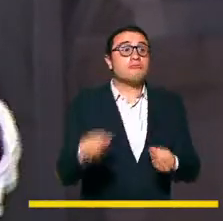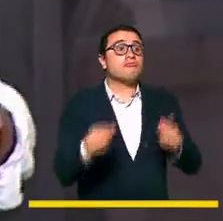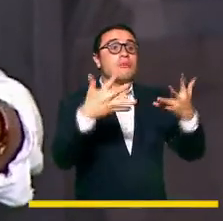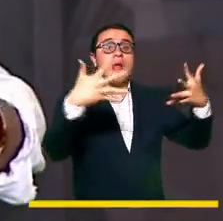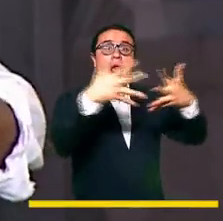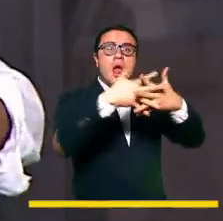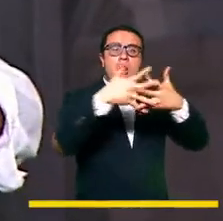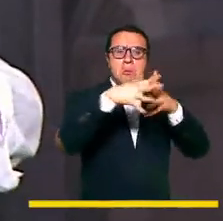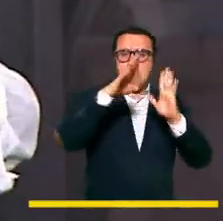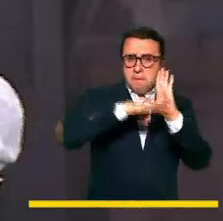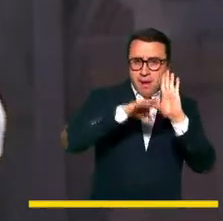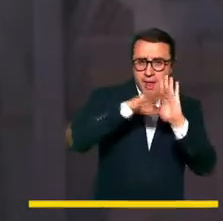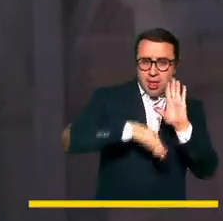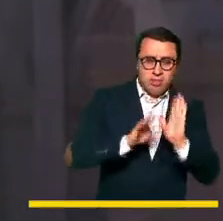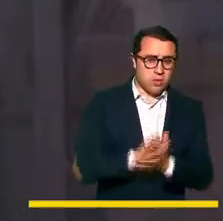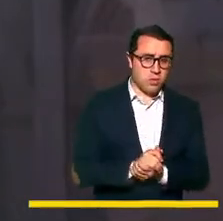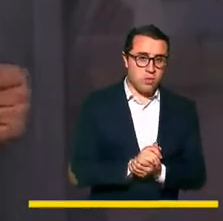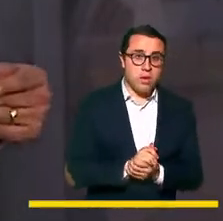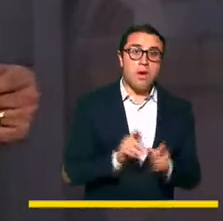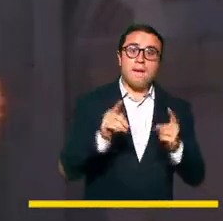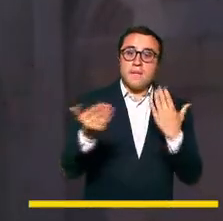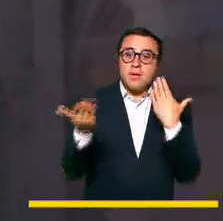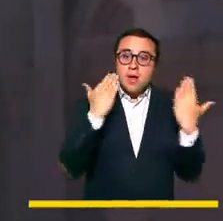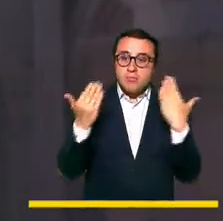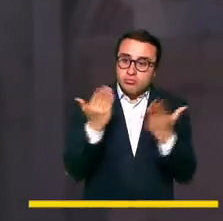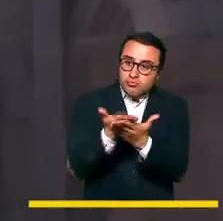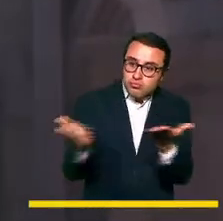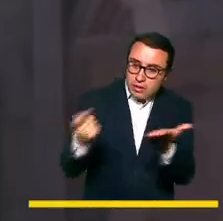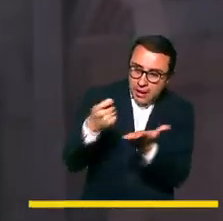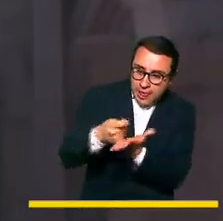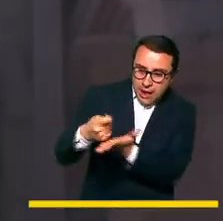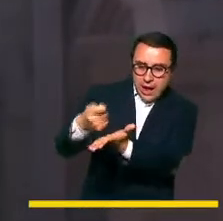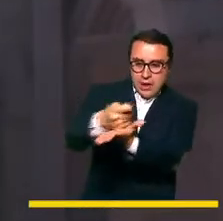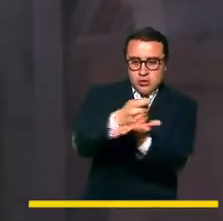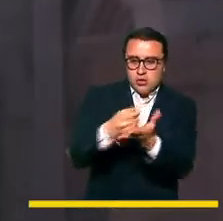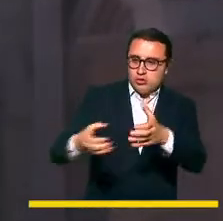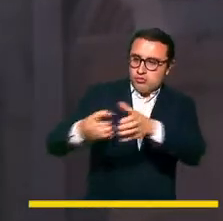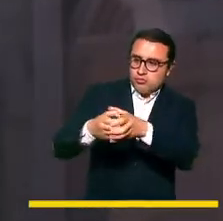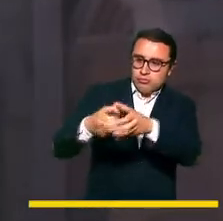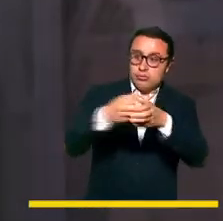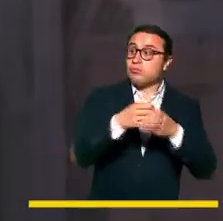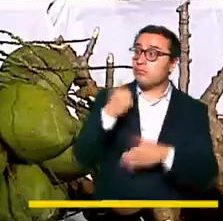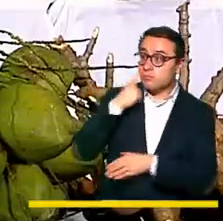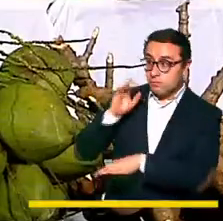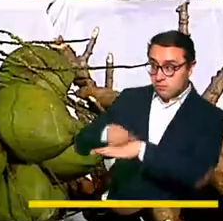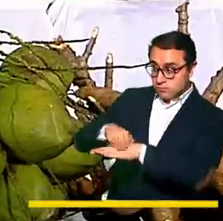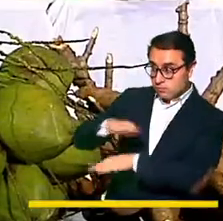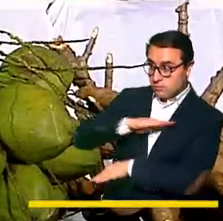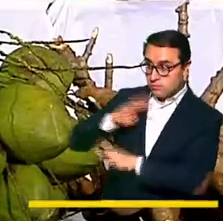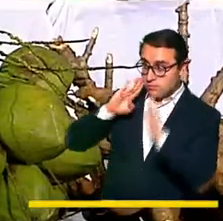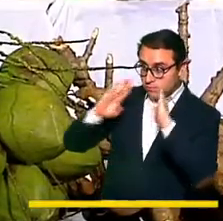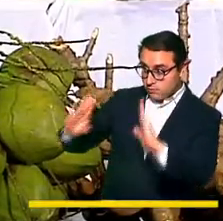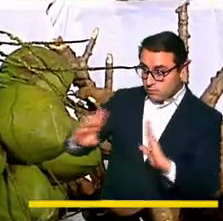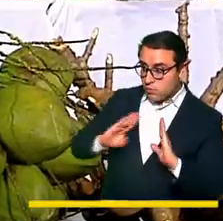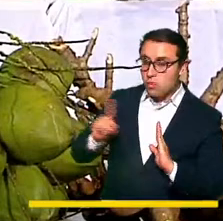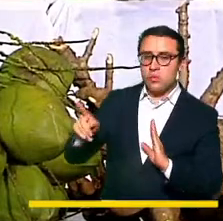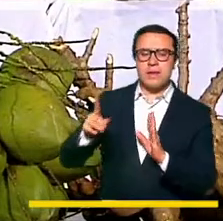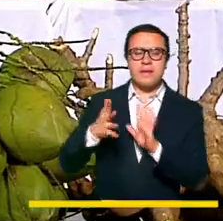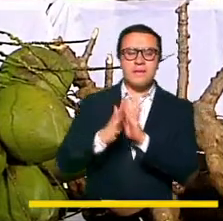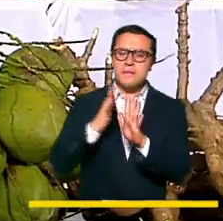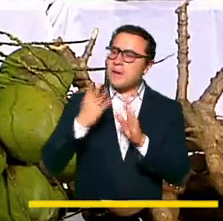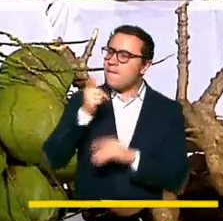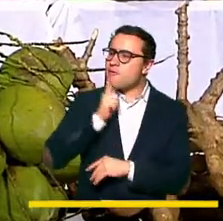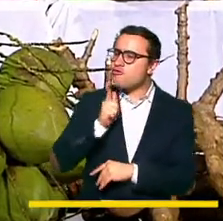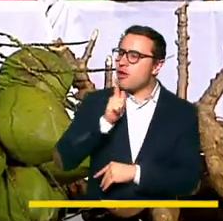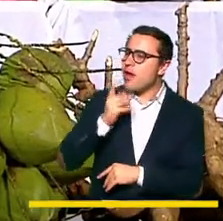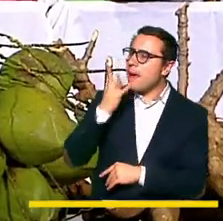Si el campesinado se asocia en forma de cooperativas, ojo alcalde, usted me habló del mango